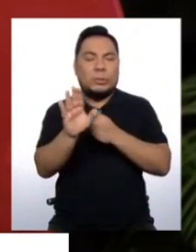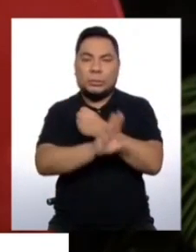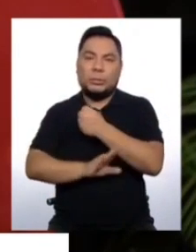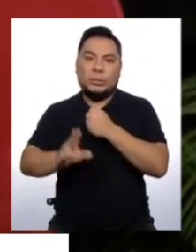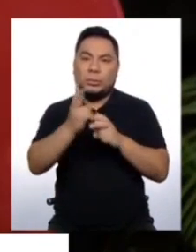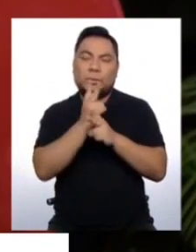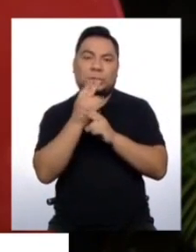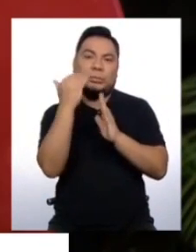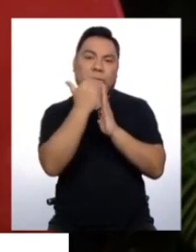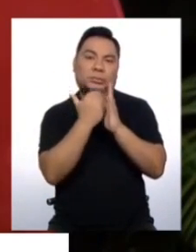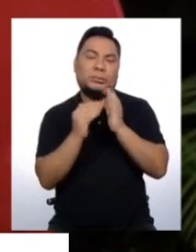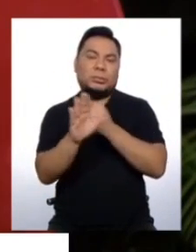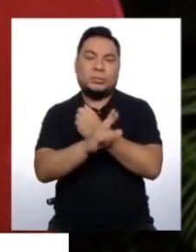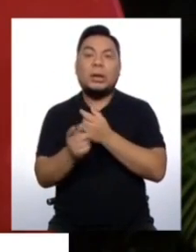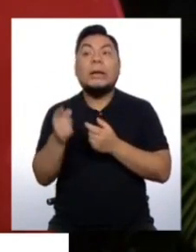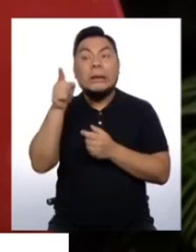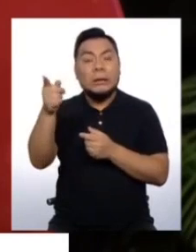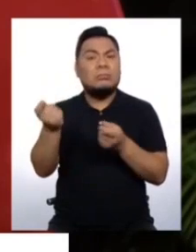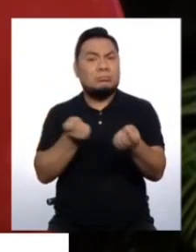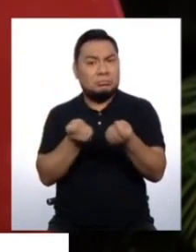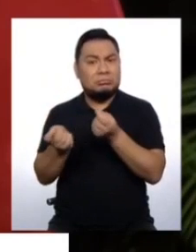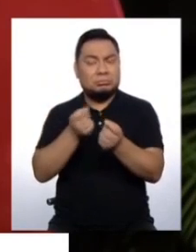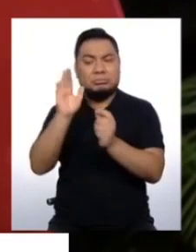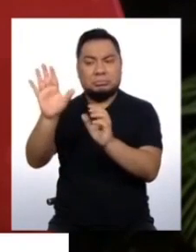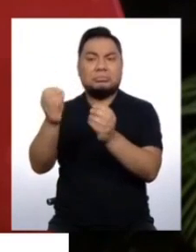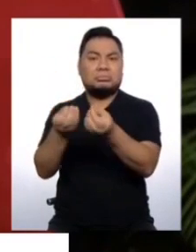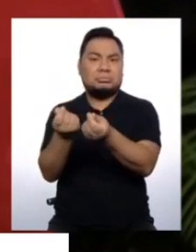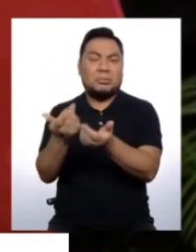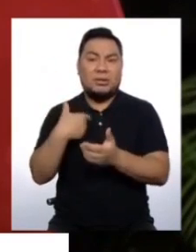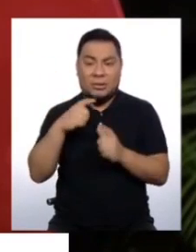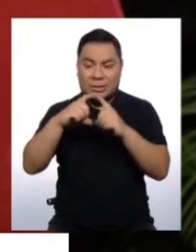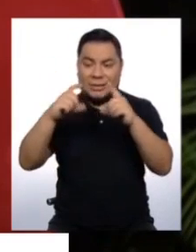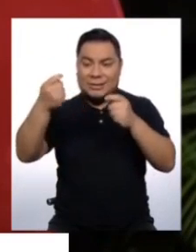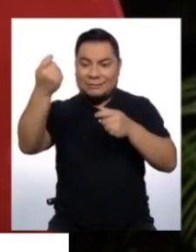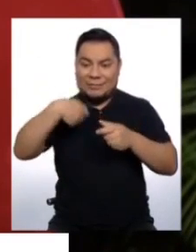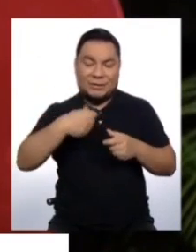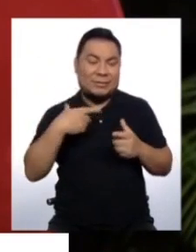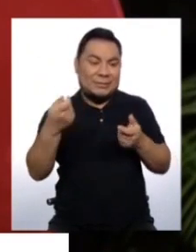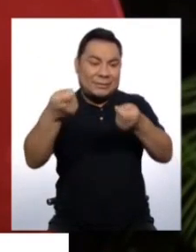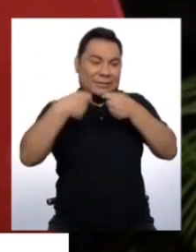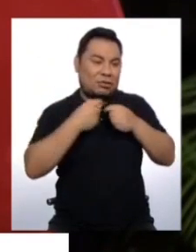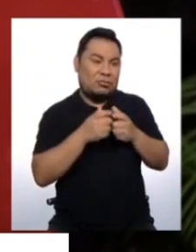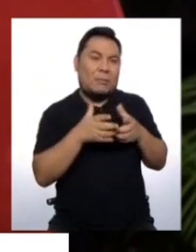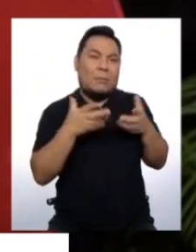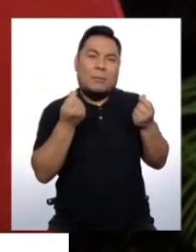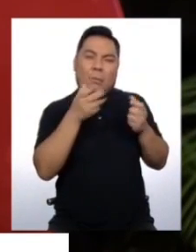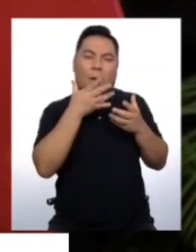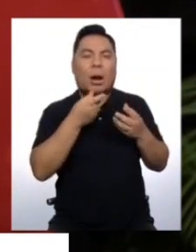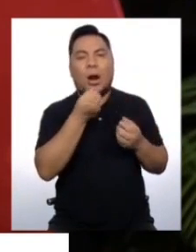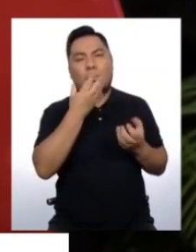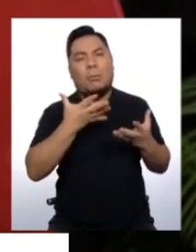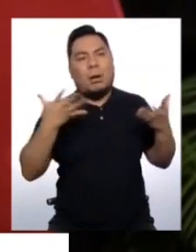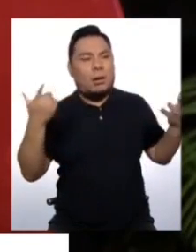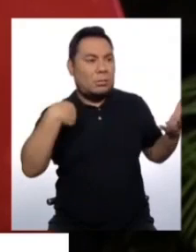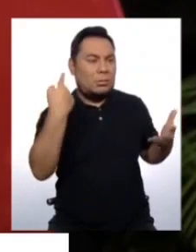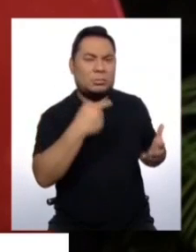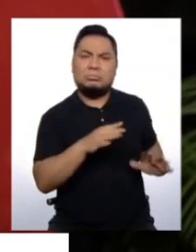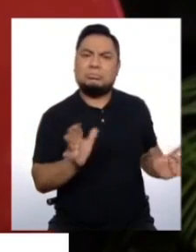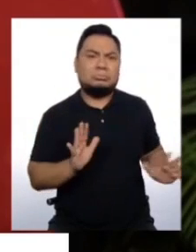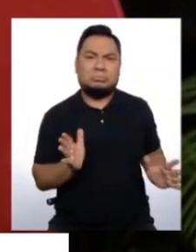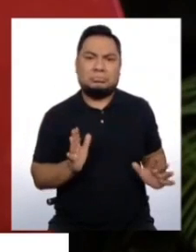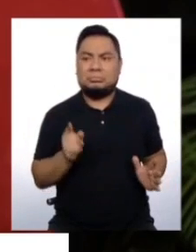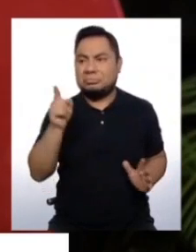estrictamente los procedimientos administrativos. No hay absolutamente nada irregular. Muy por el contrario.